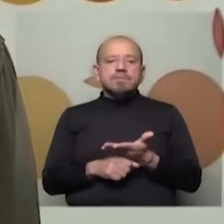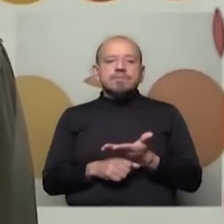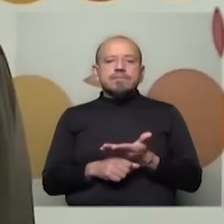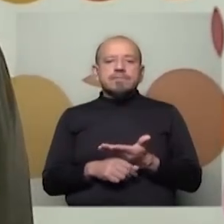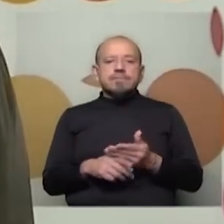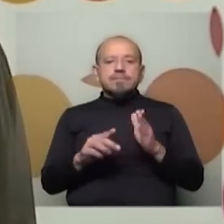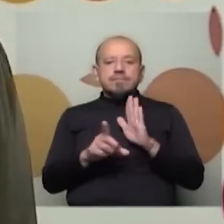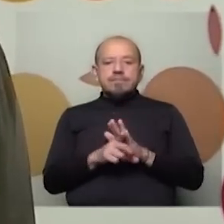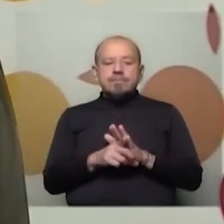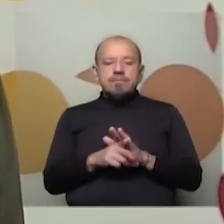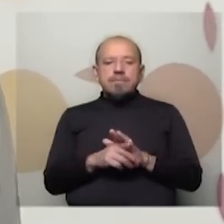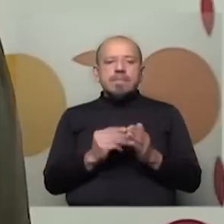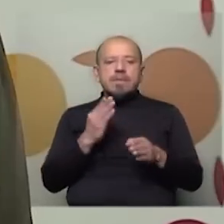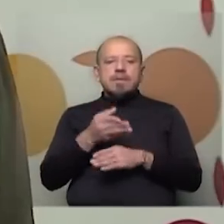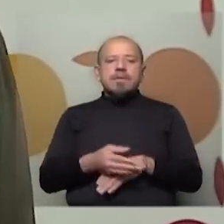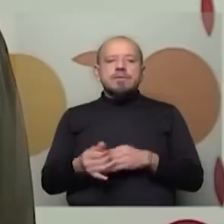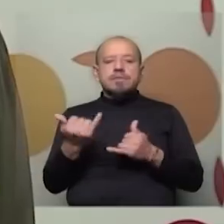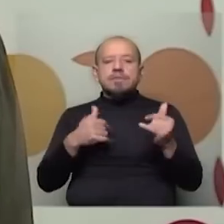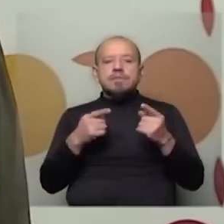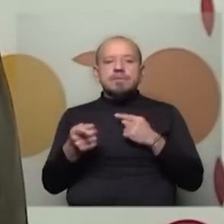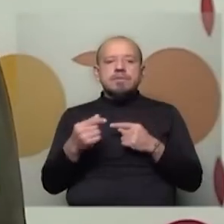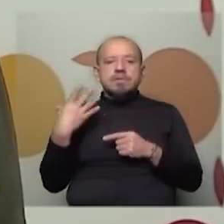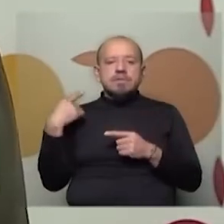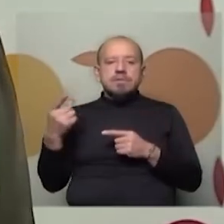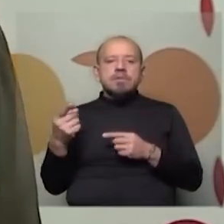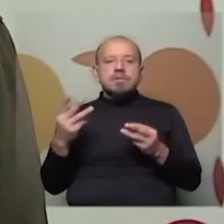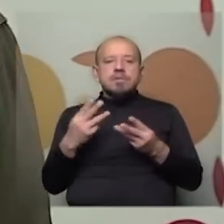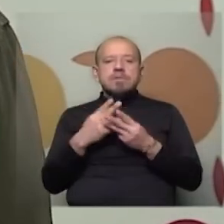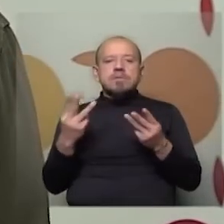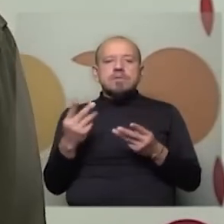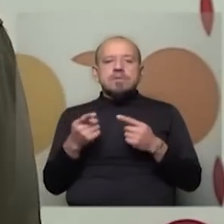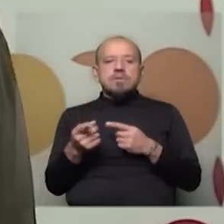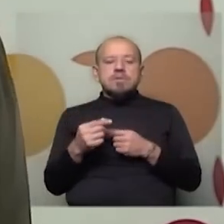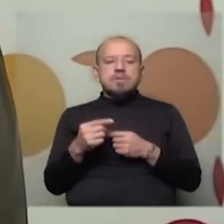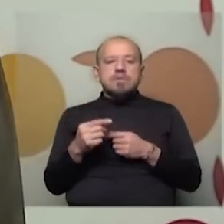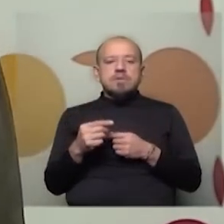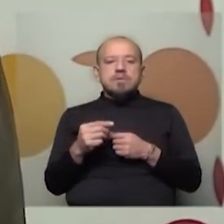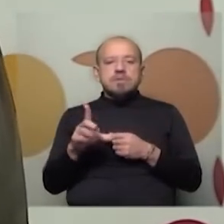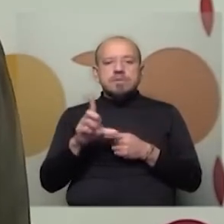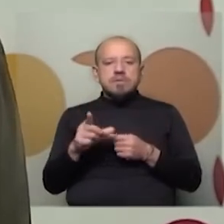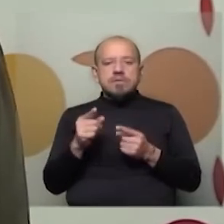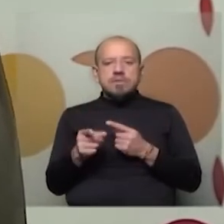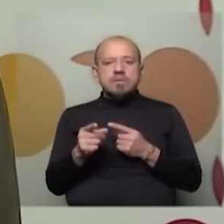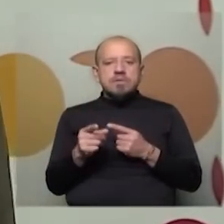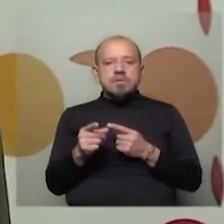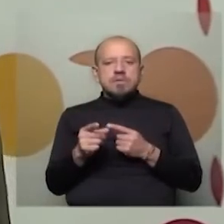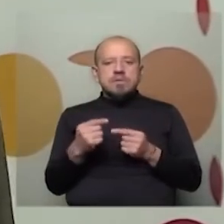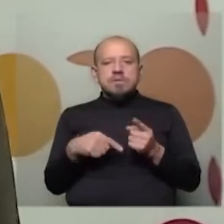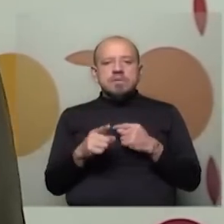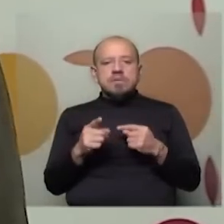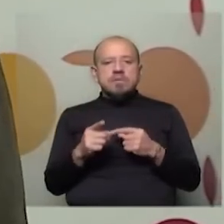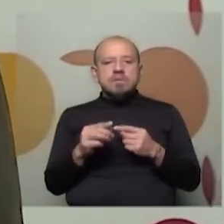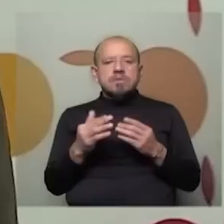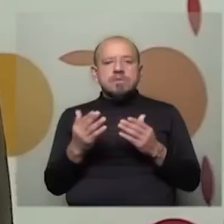ley de acceso a la información pública Es que la directora general de secundaria a partir de ahí de nuestro pedido es que